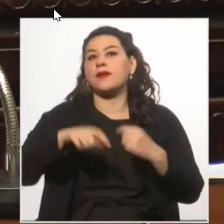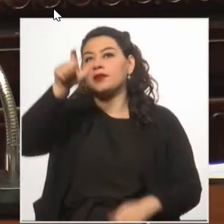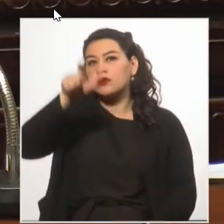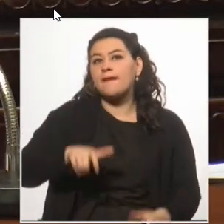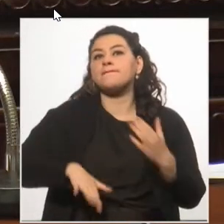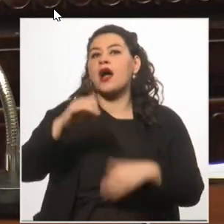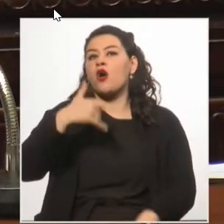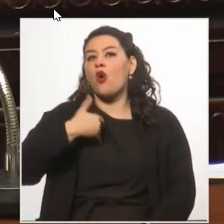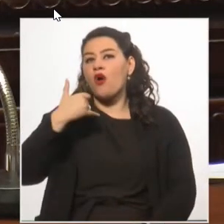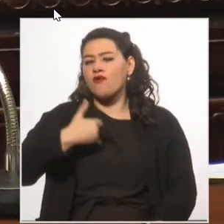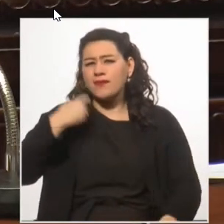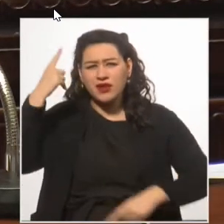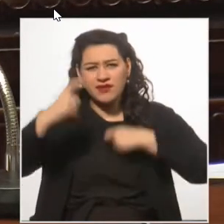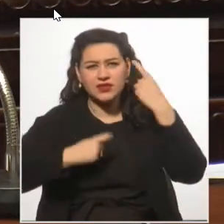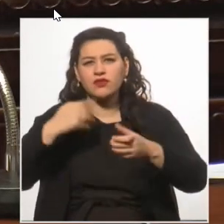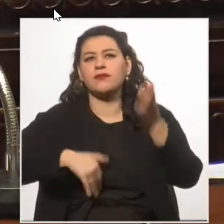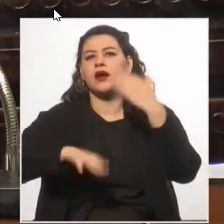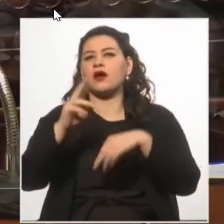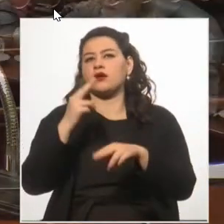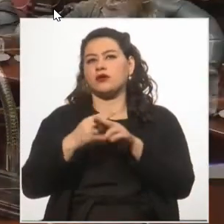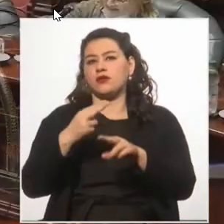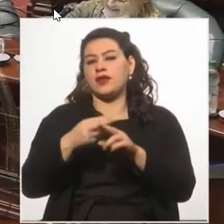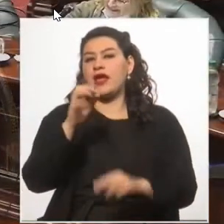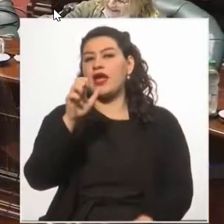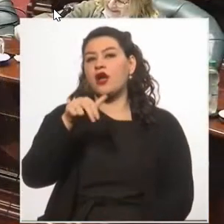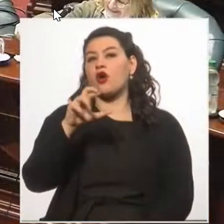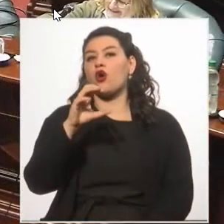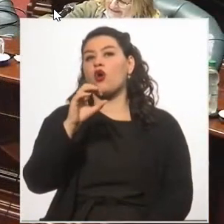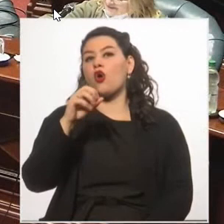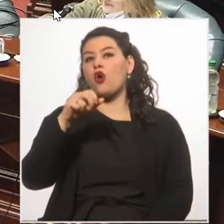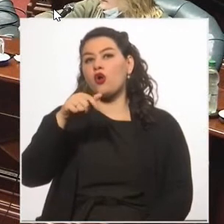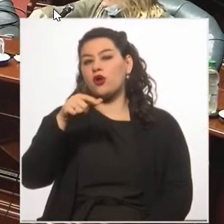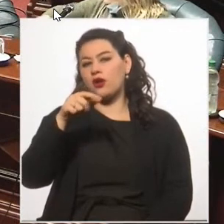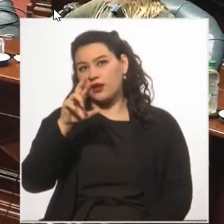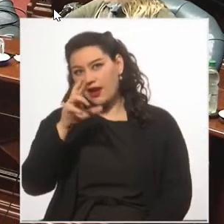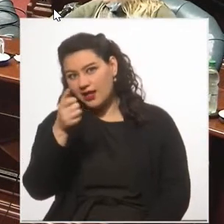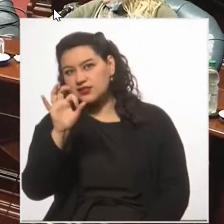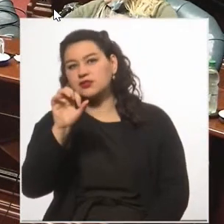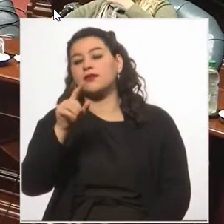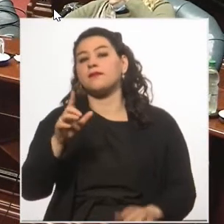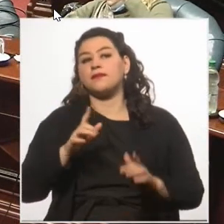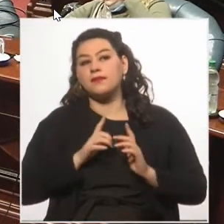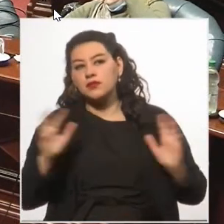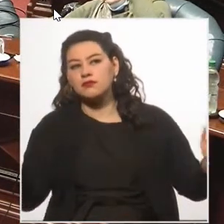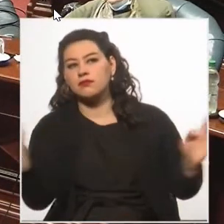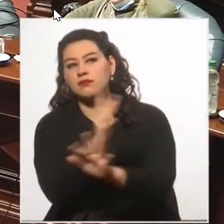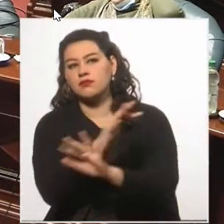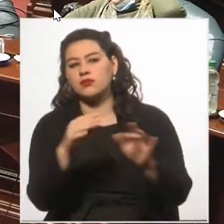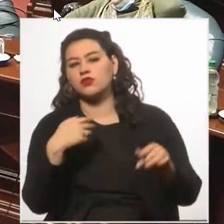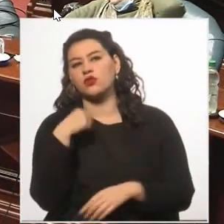pero el más reflexivo, a quien todos llaman Enjolras, dice: mientras la muchedumbre pasa,